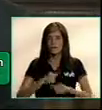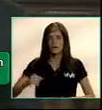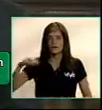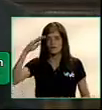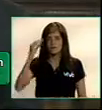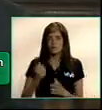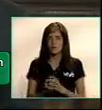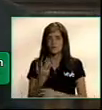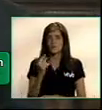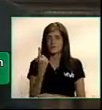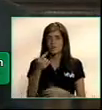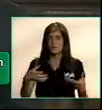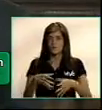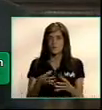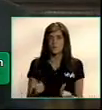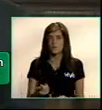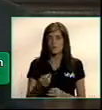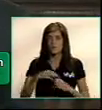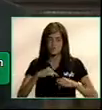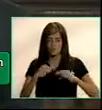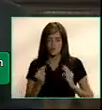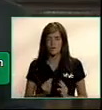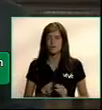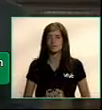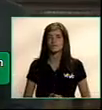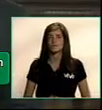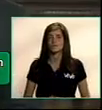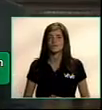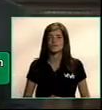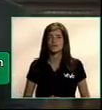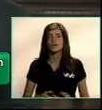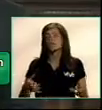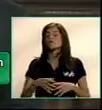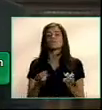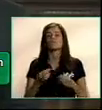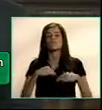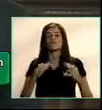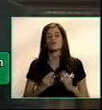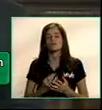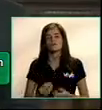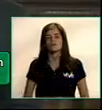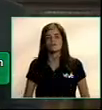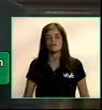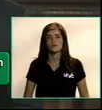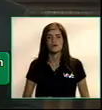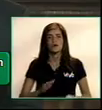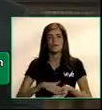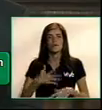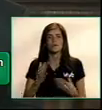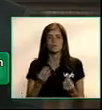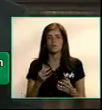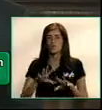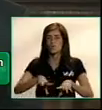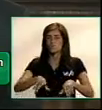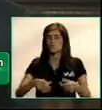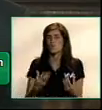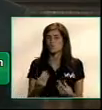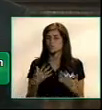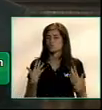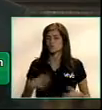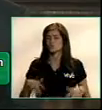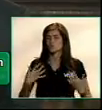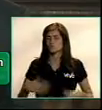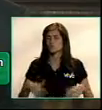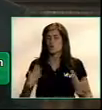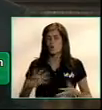nació primero como un movimiento moral. Un movimiento moral, porque había mucha corrupción,